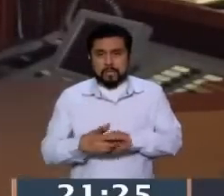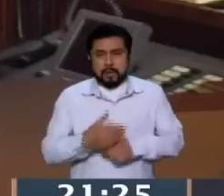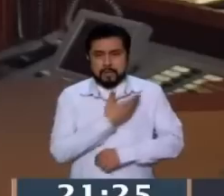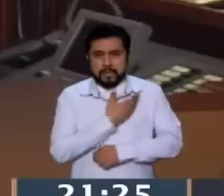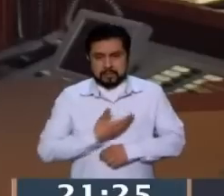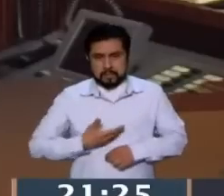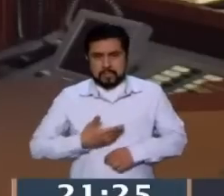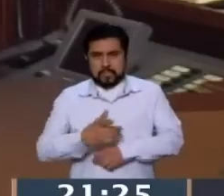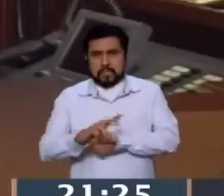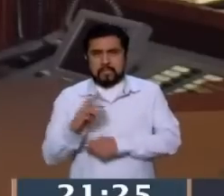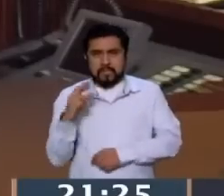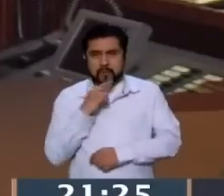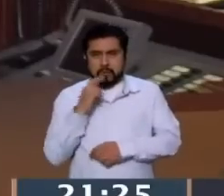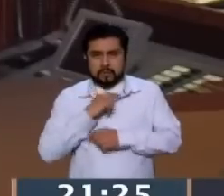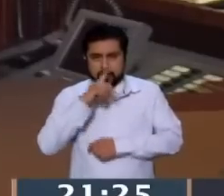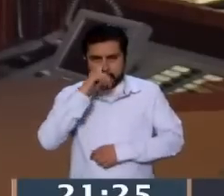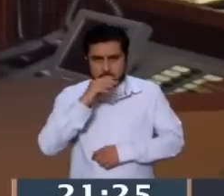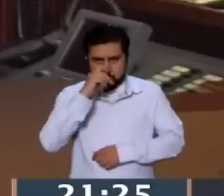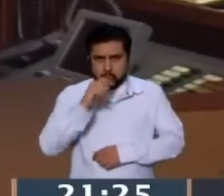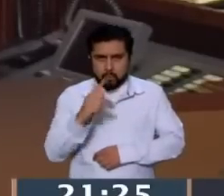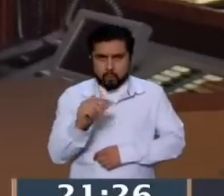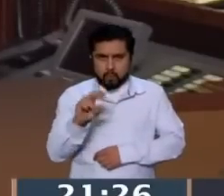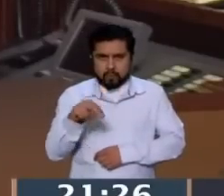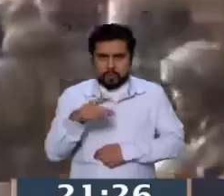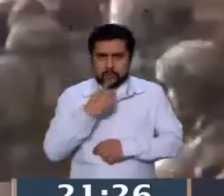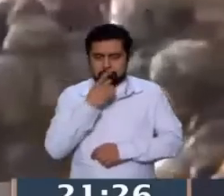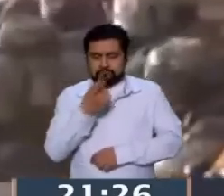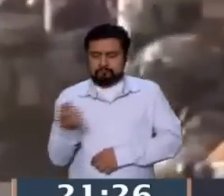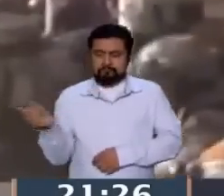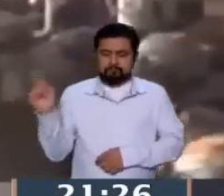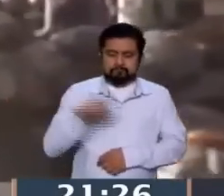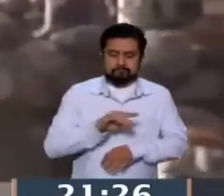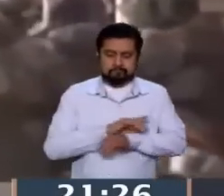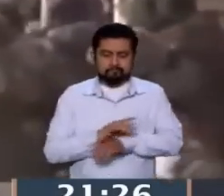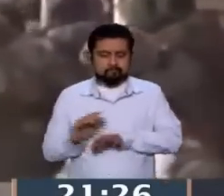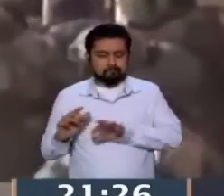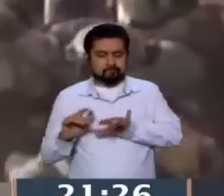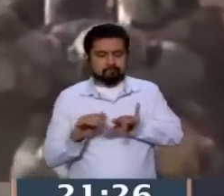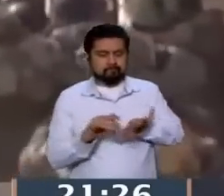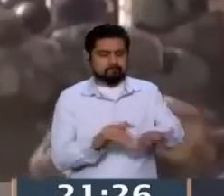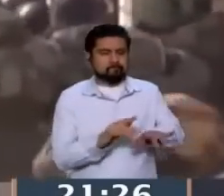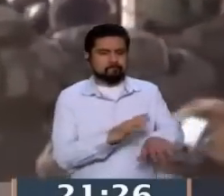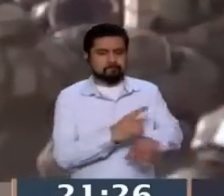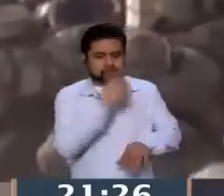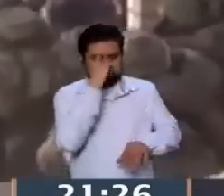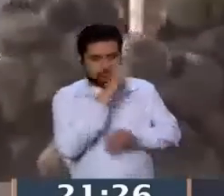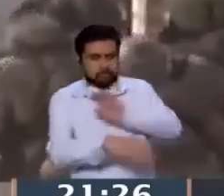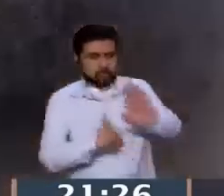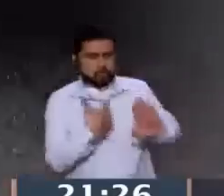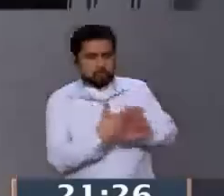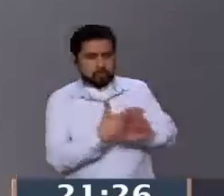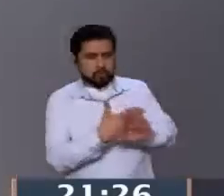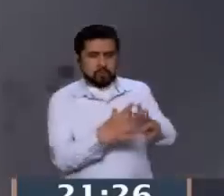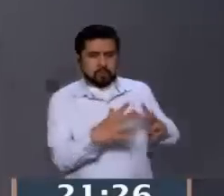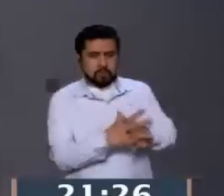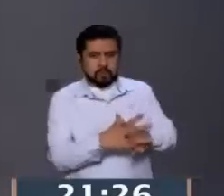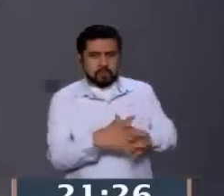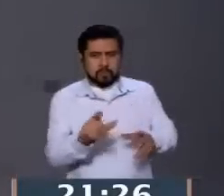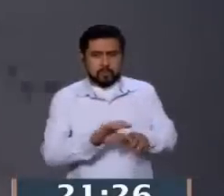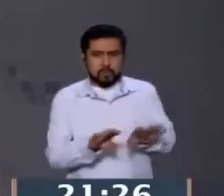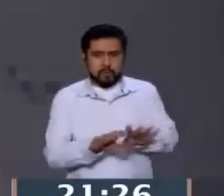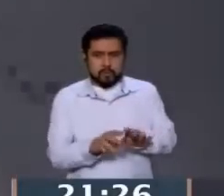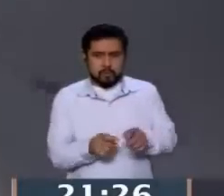Vladimir Putin anunció la invasión en territorio ucraniano a través de lo que llamó una operación militar especial